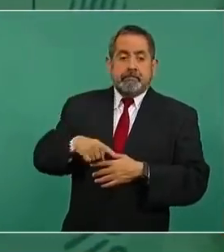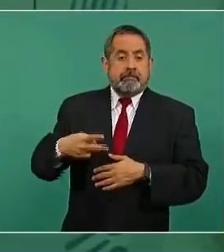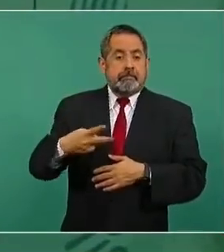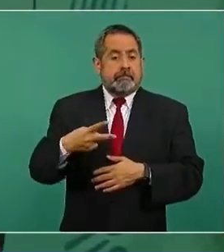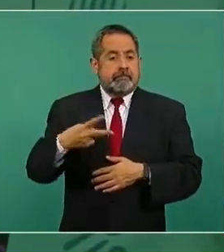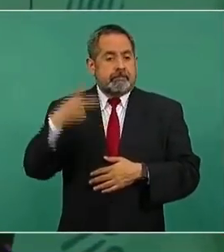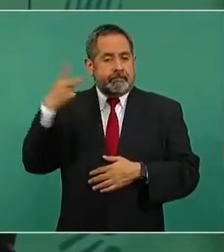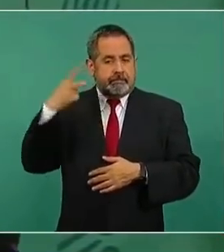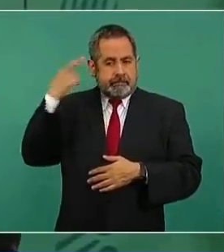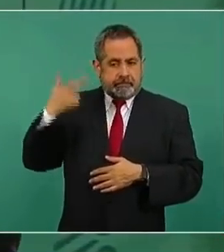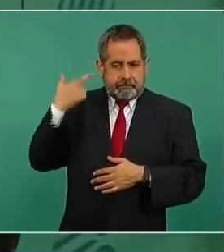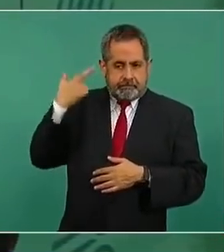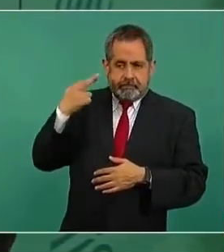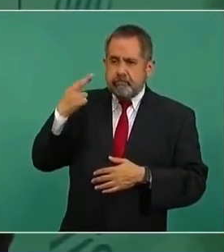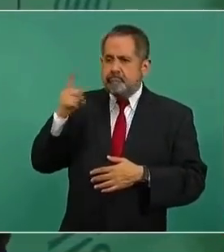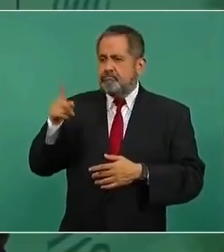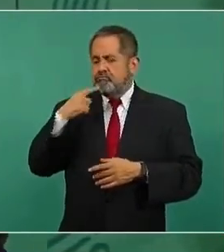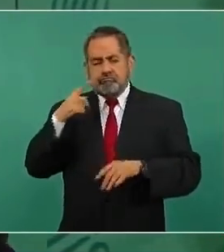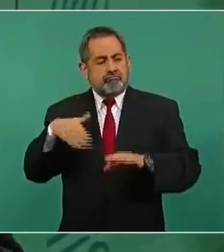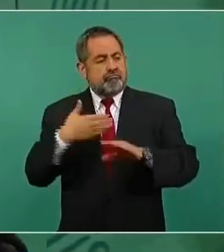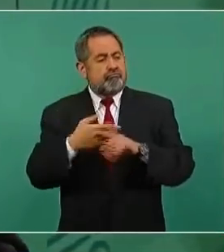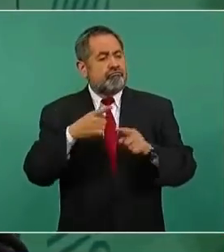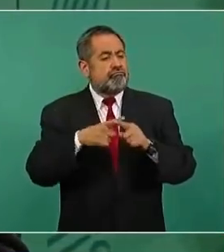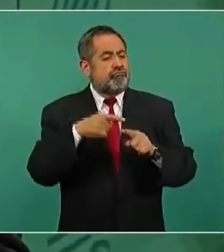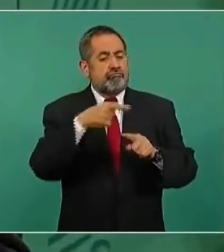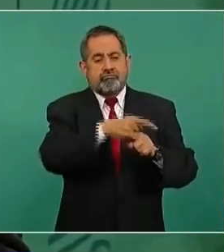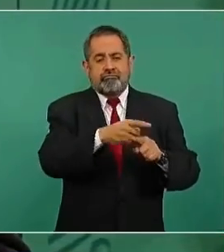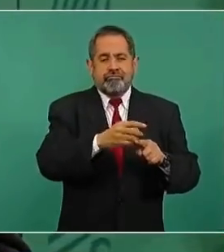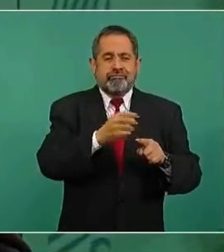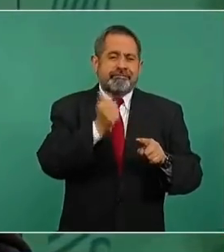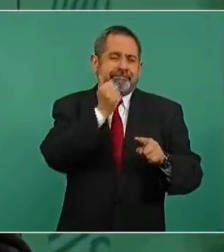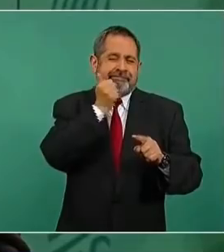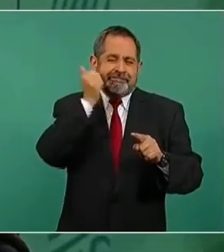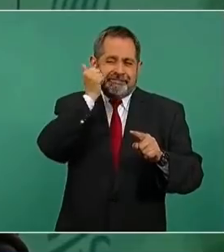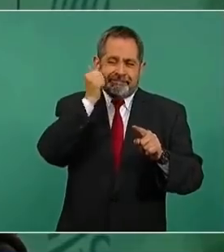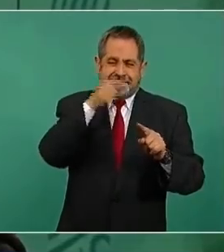virrey contra el arzobispo,